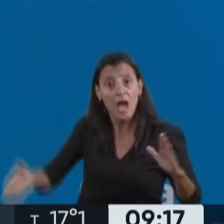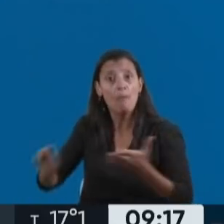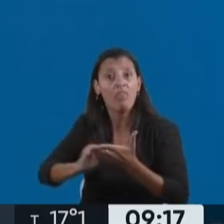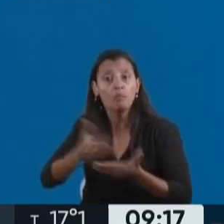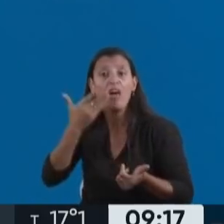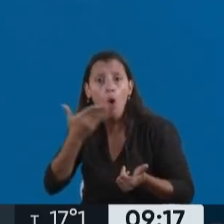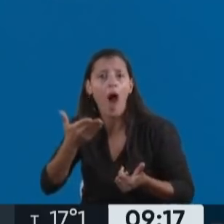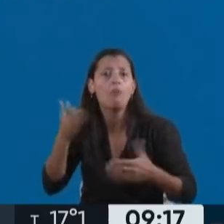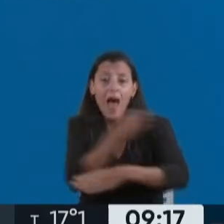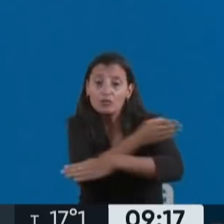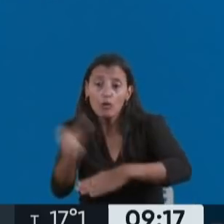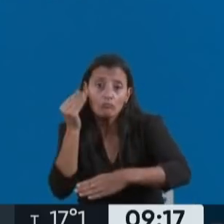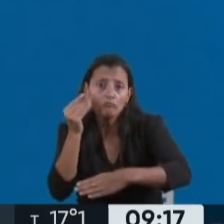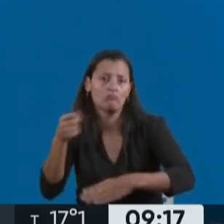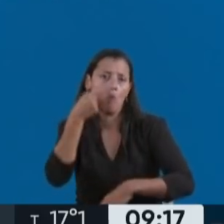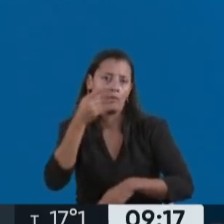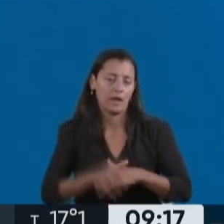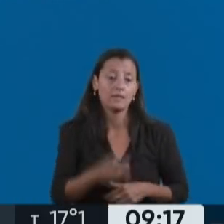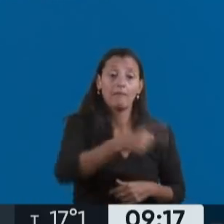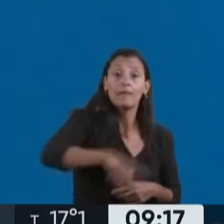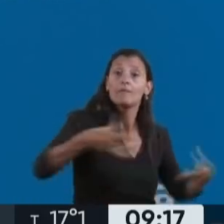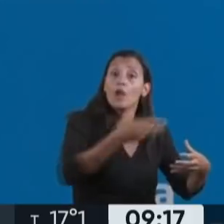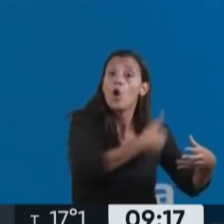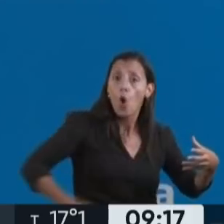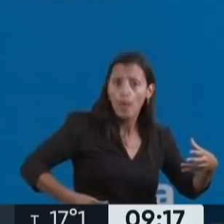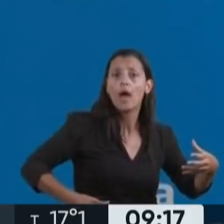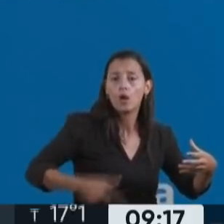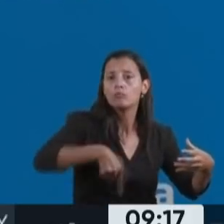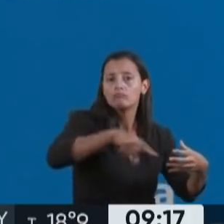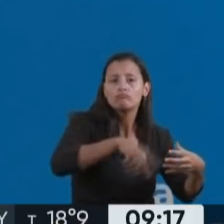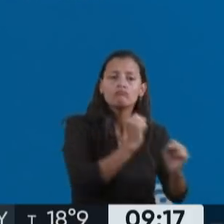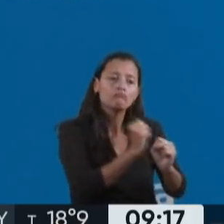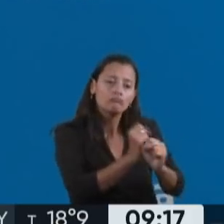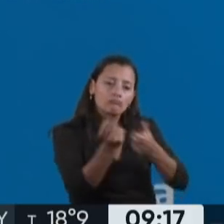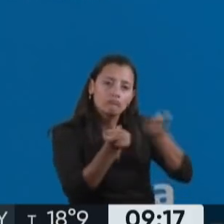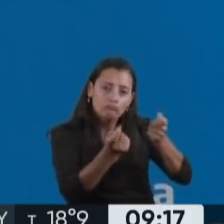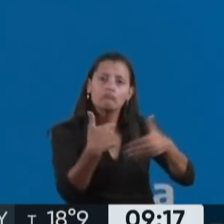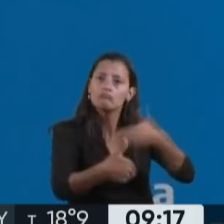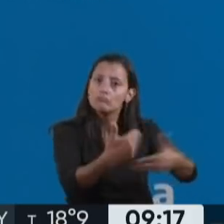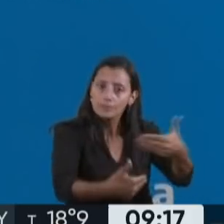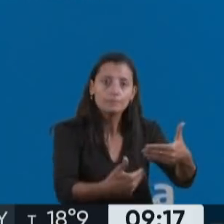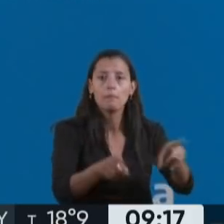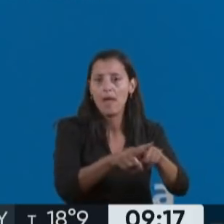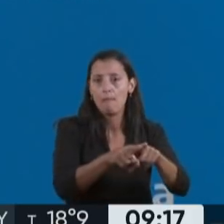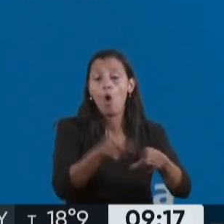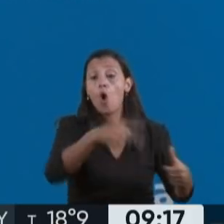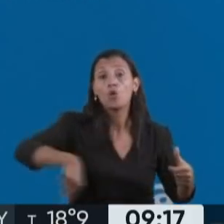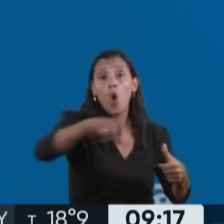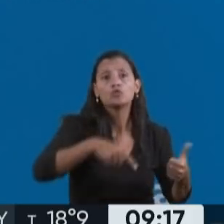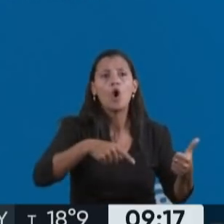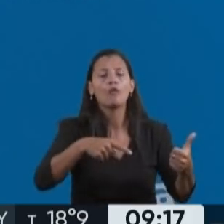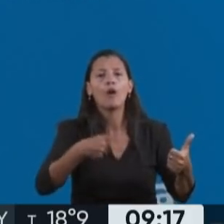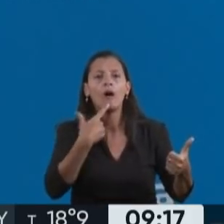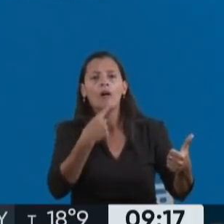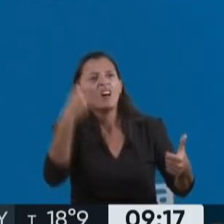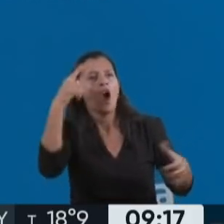es muy interesante. El gobierno está llevando adelante el asunto, como ustedes saben que lo está llevando adelante, y no vamos a opinar sobre cada cosa que